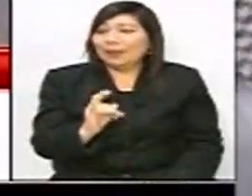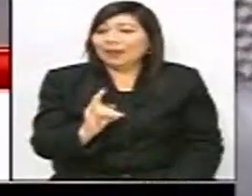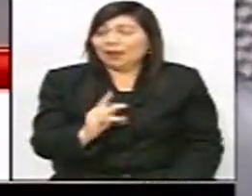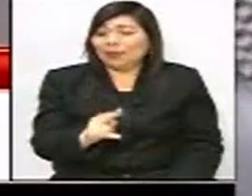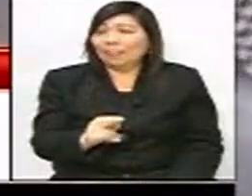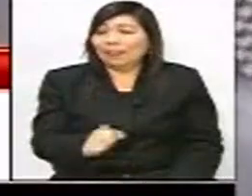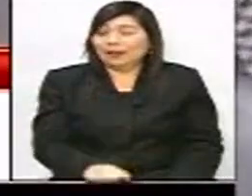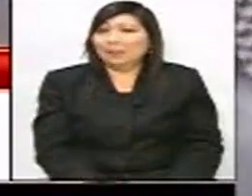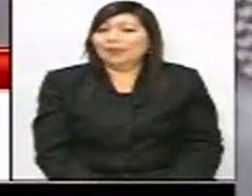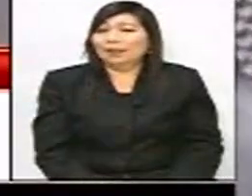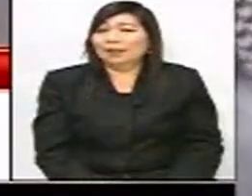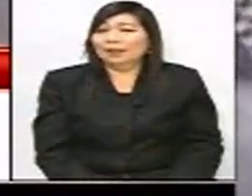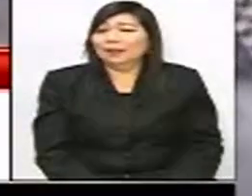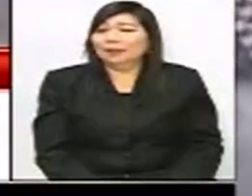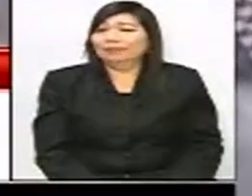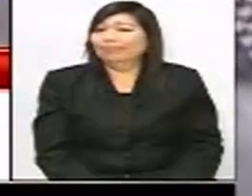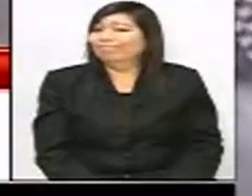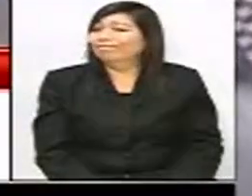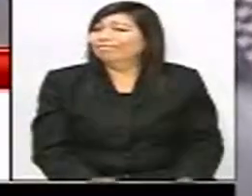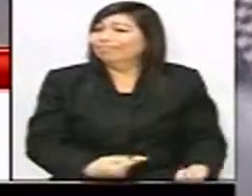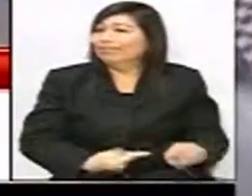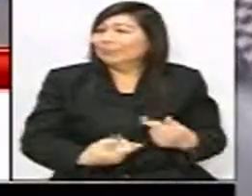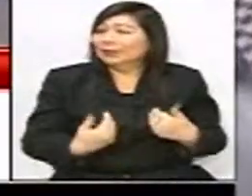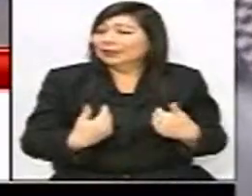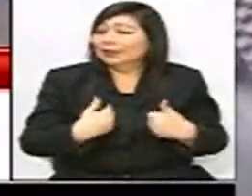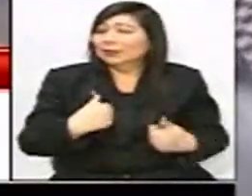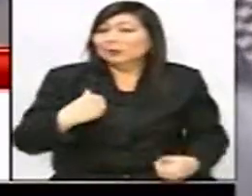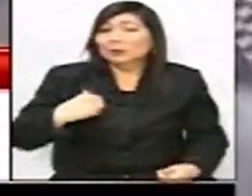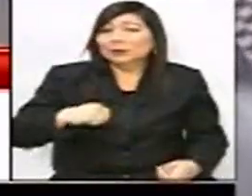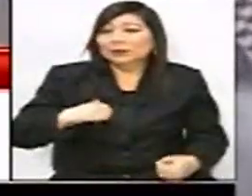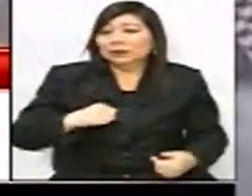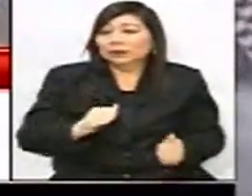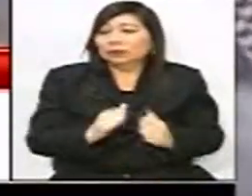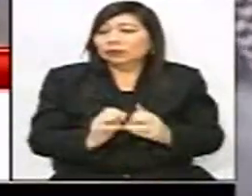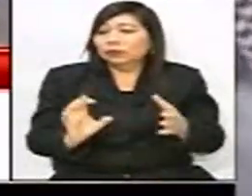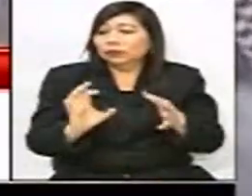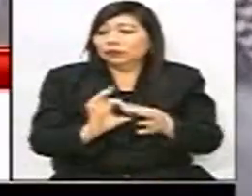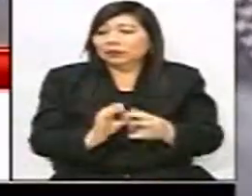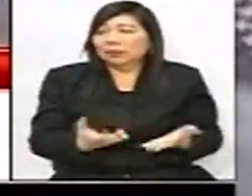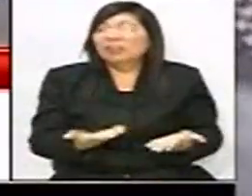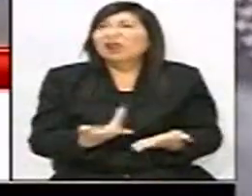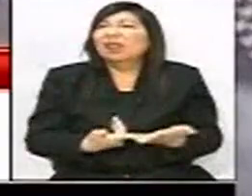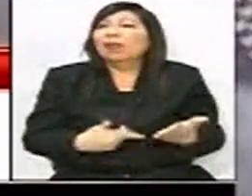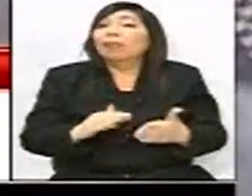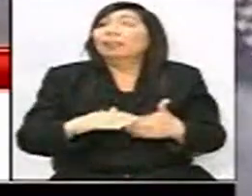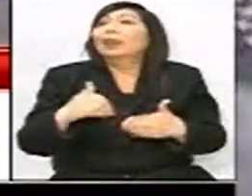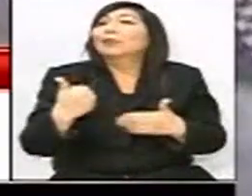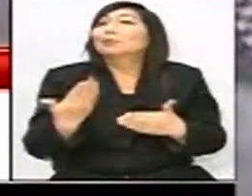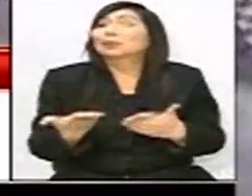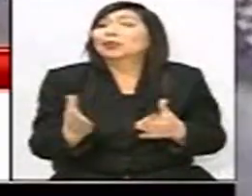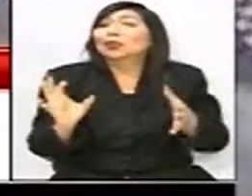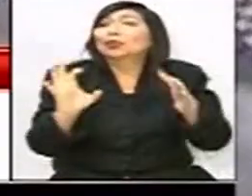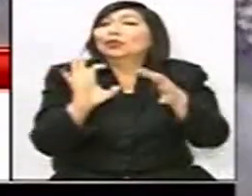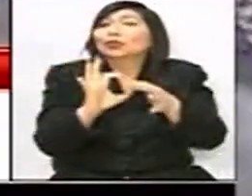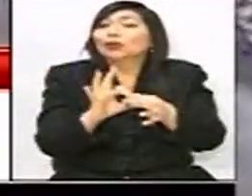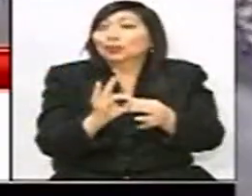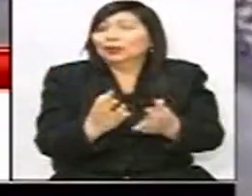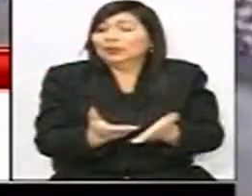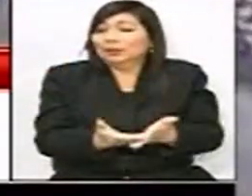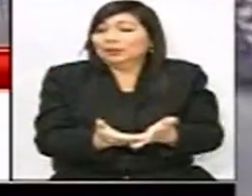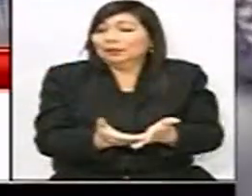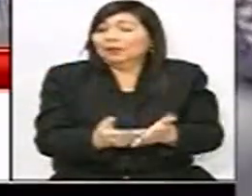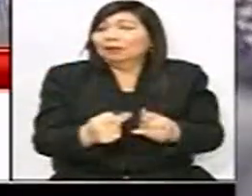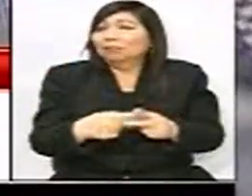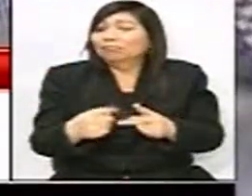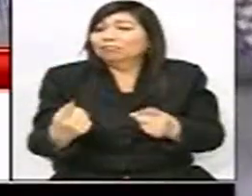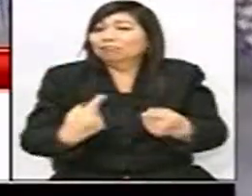pertinentes, pero la única alternativa que tenía la municipalidad era escoger el socio. ¿Qué pasaba después entre el socio y el